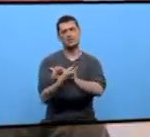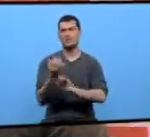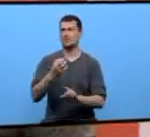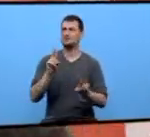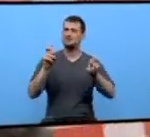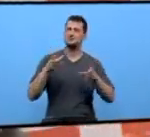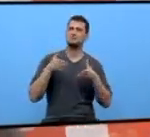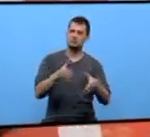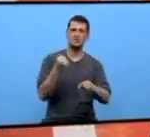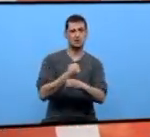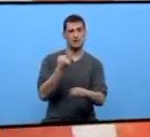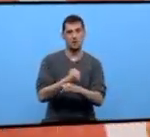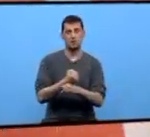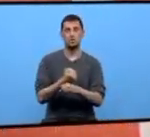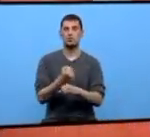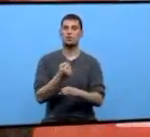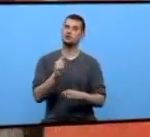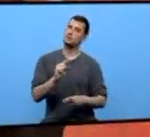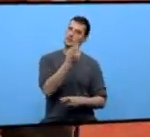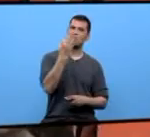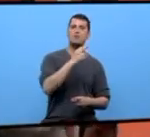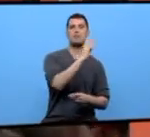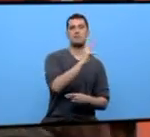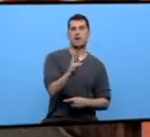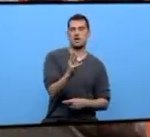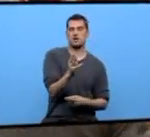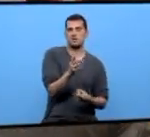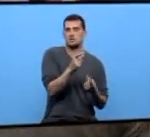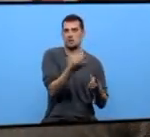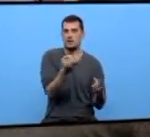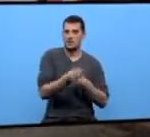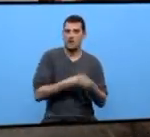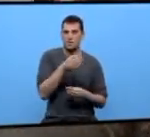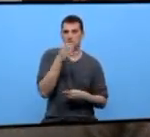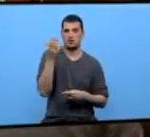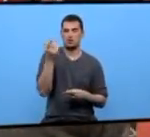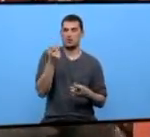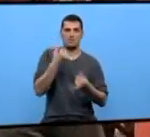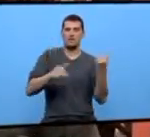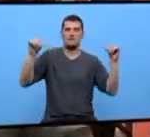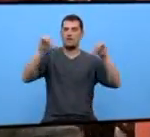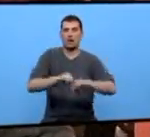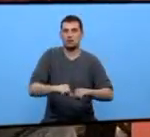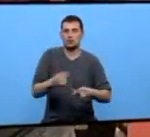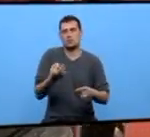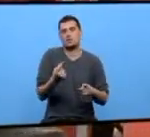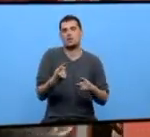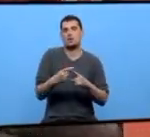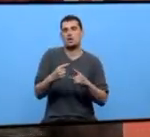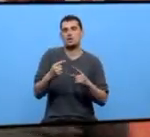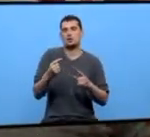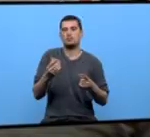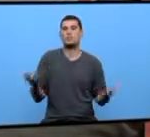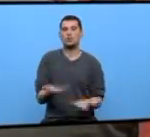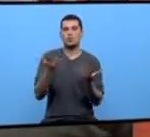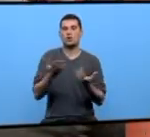laboral é o primeiro que debería haber feito este goberno, dicindo coas políticas fracasadas que ha tido e intentar reivindicar e